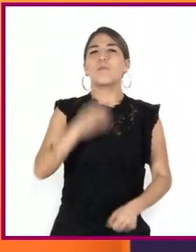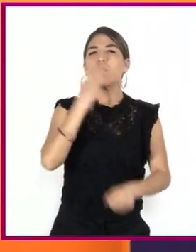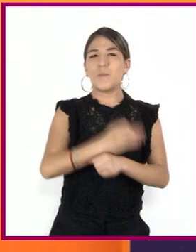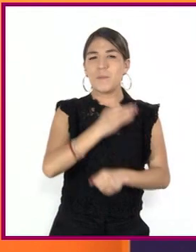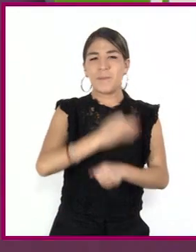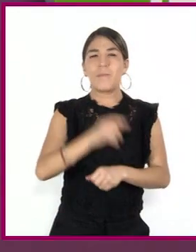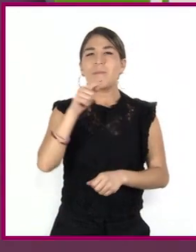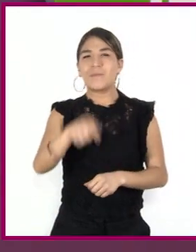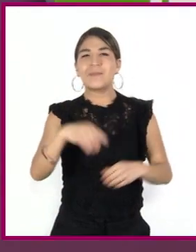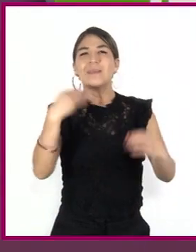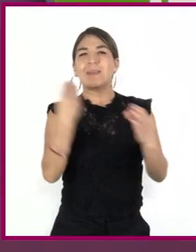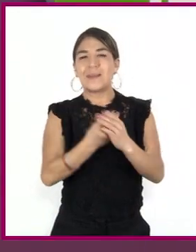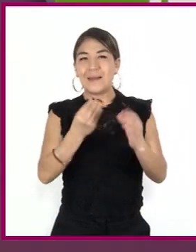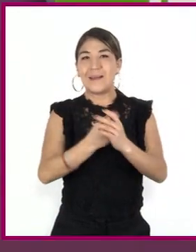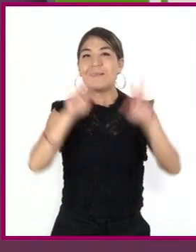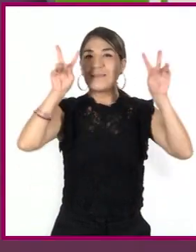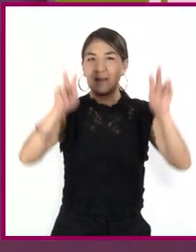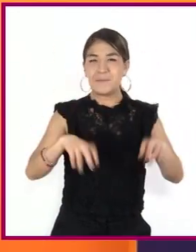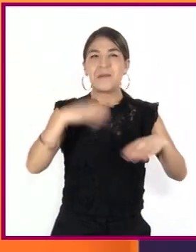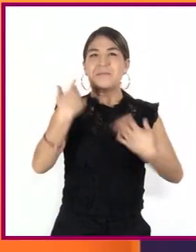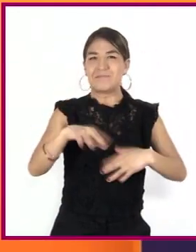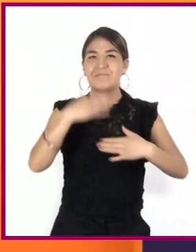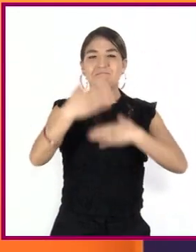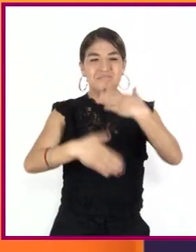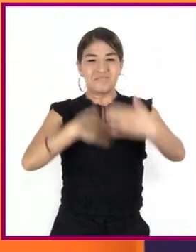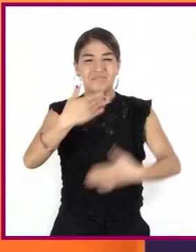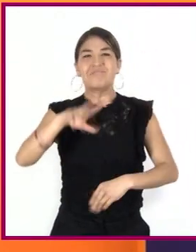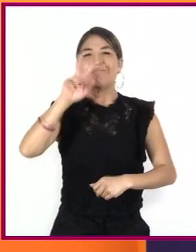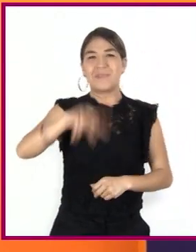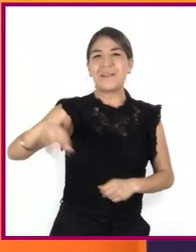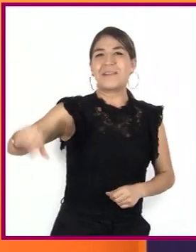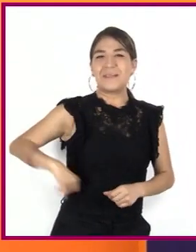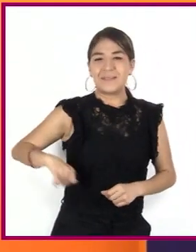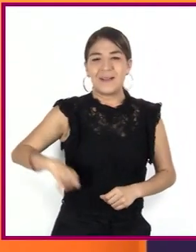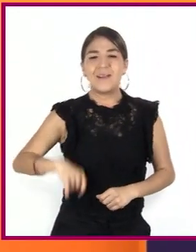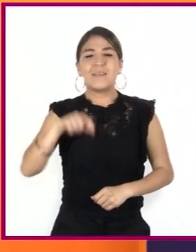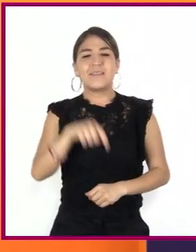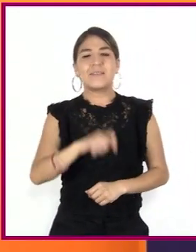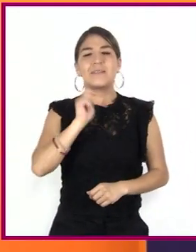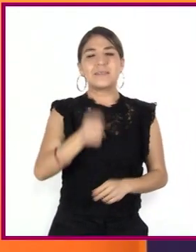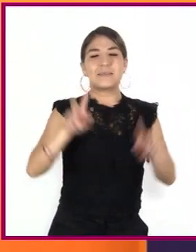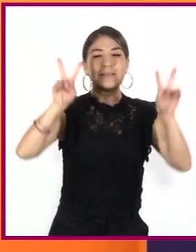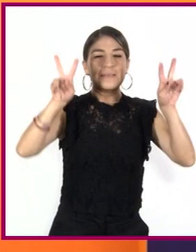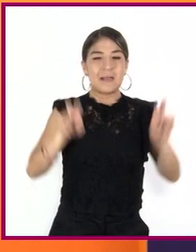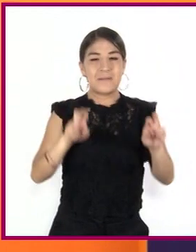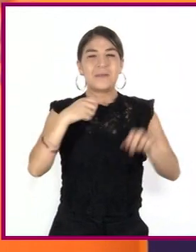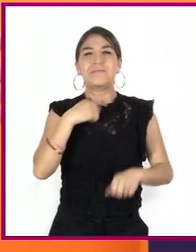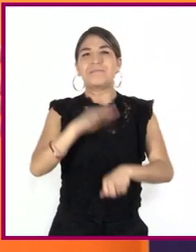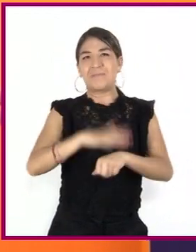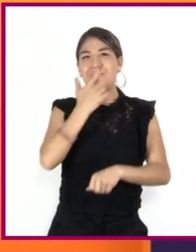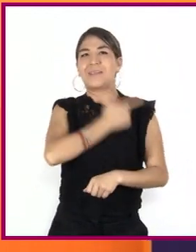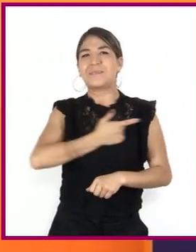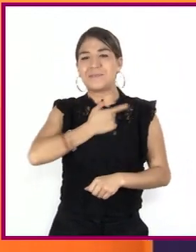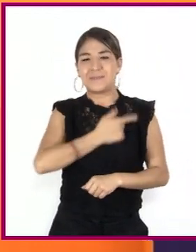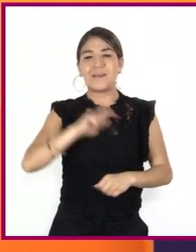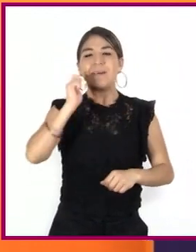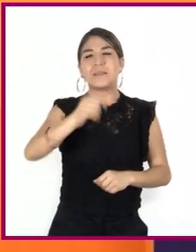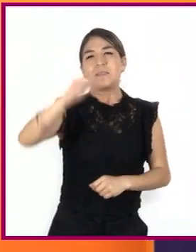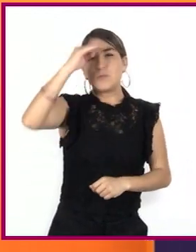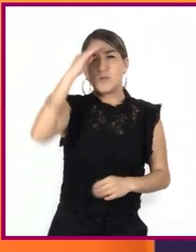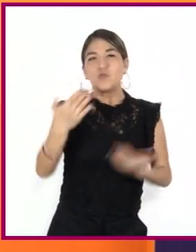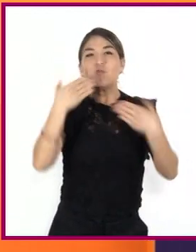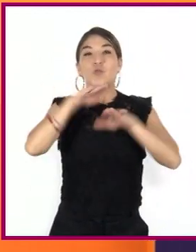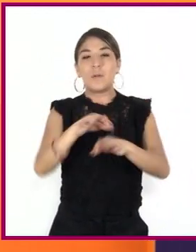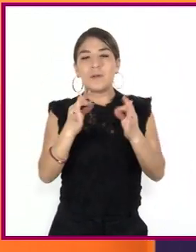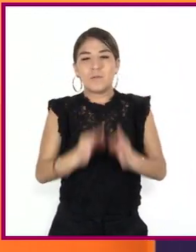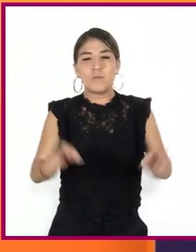tema, que cada vez se pone más interesante, quiero compartir con ustedes una pequeña frase que me agradó para reflexionar sobre lo